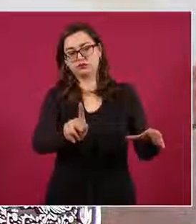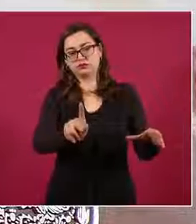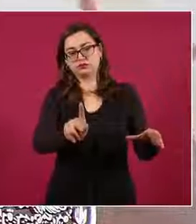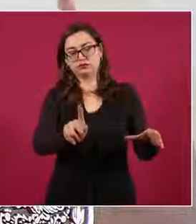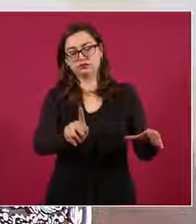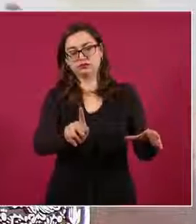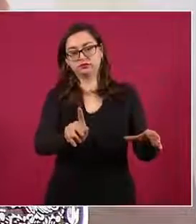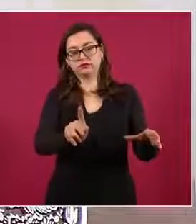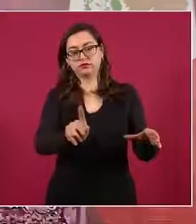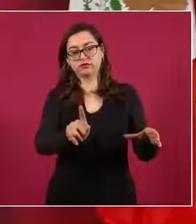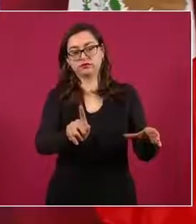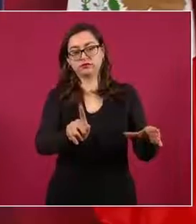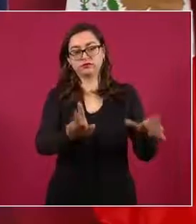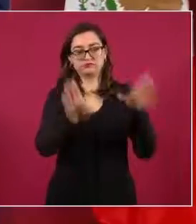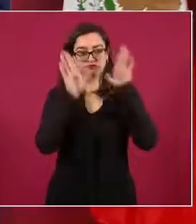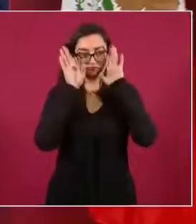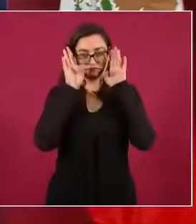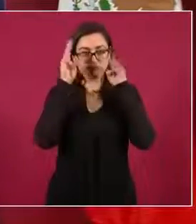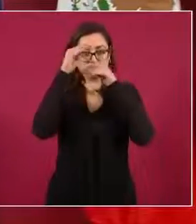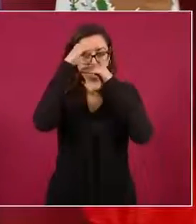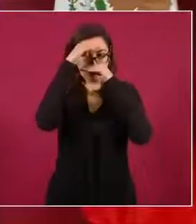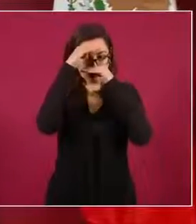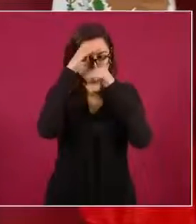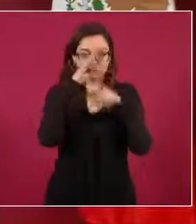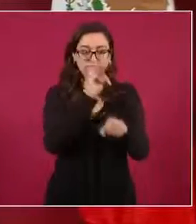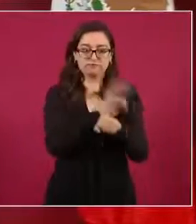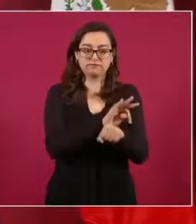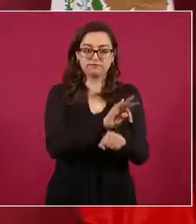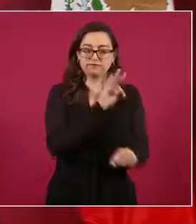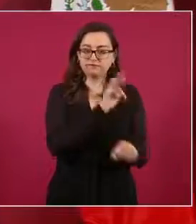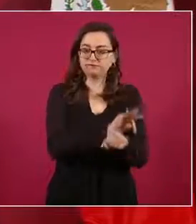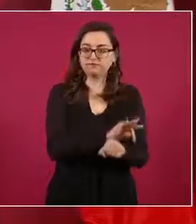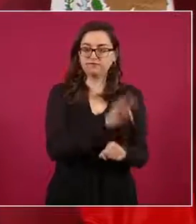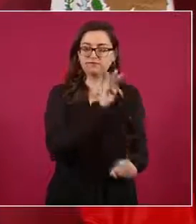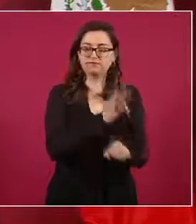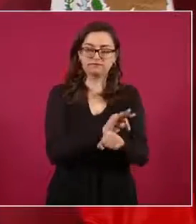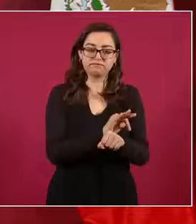del pensamiento conservador, todos.